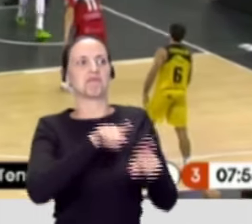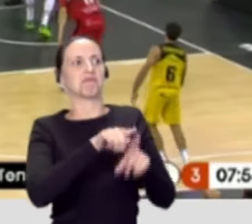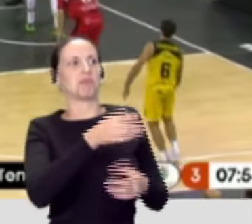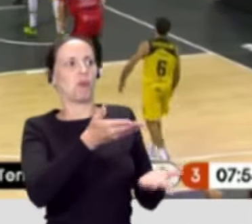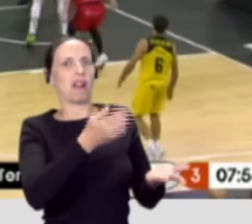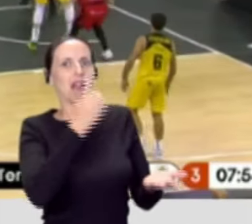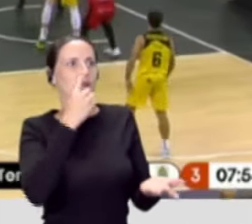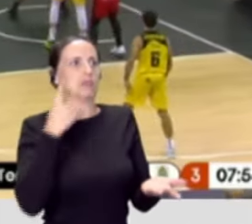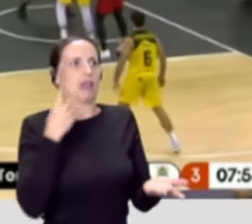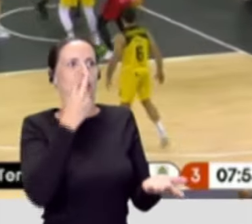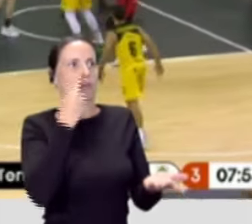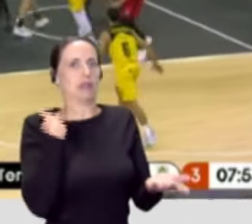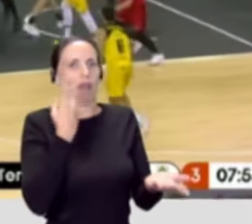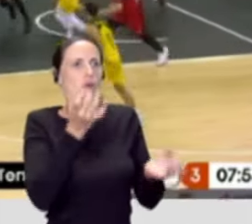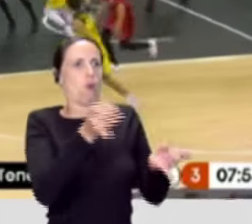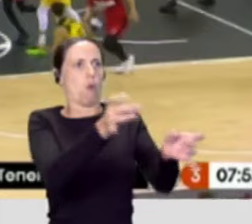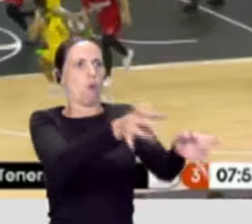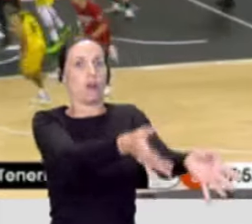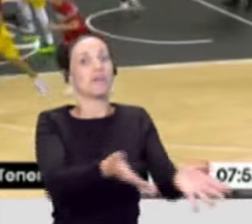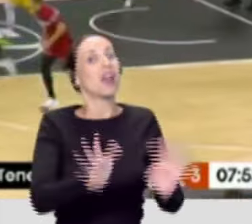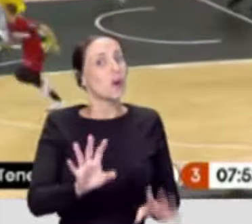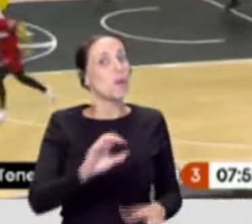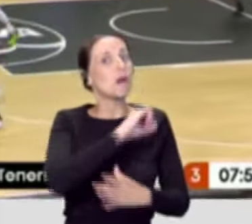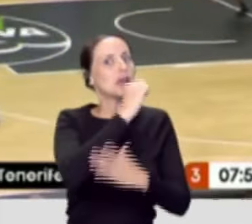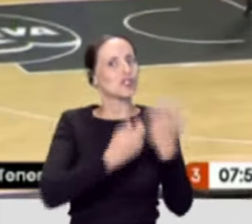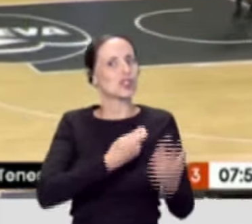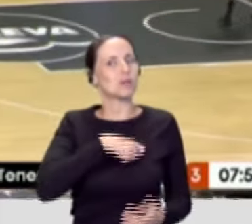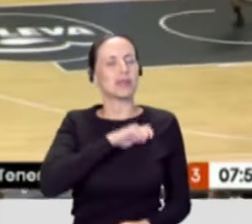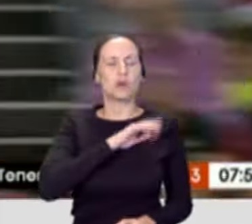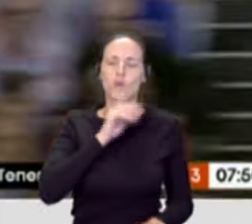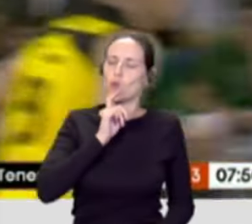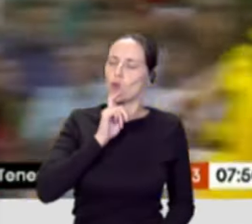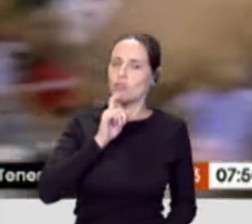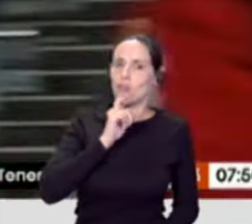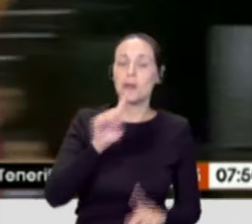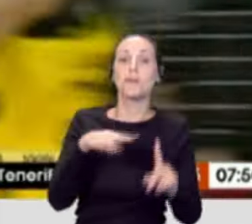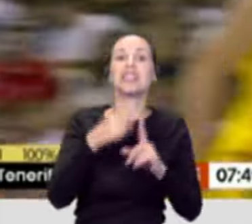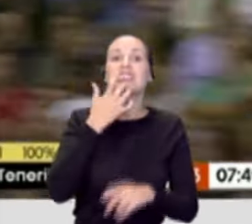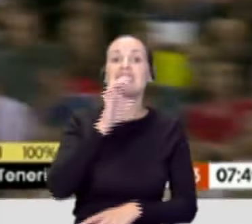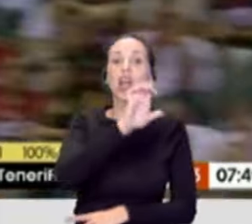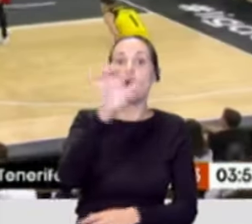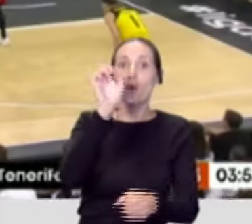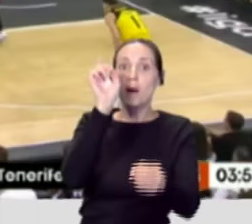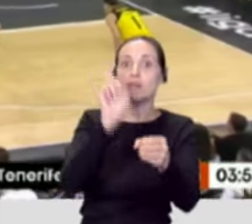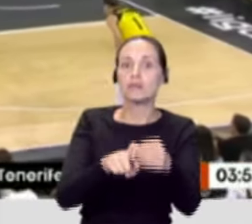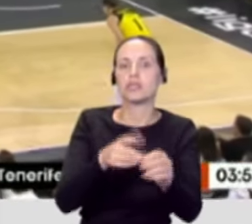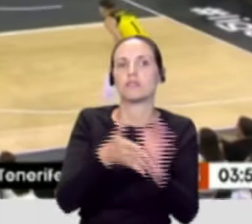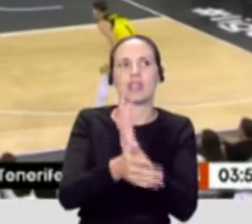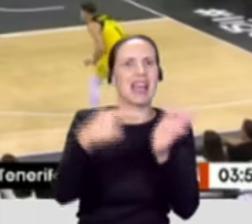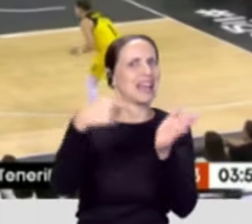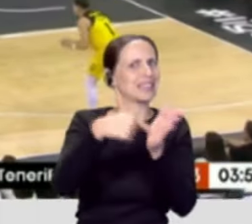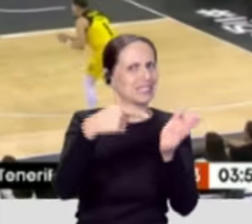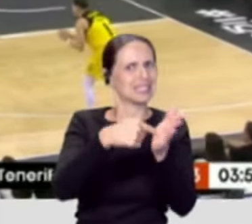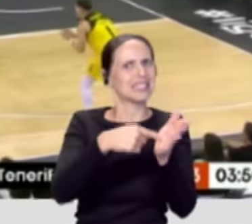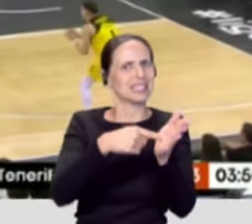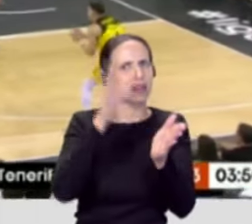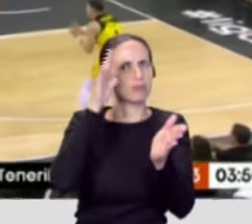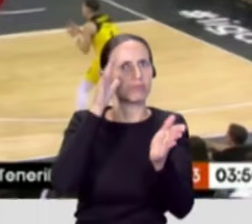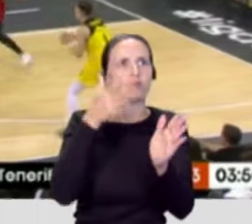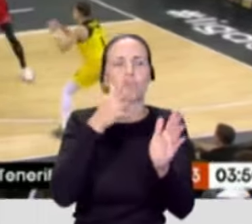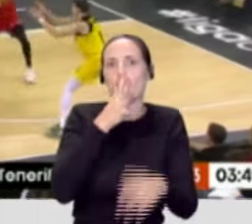del año anterior, pero es que el baloncesto español es muy complejo, además los equipos que juegan en Europa tiene un nivel de exigencia muy alto, tanto de viajes